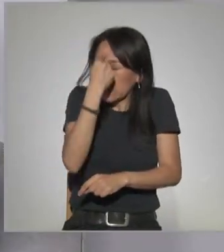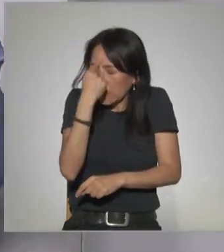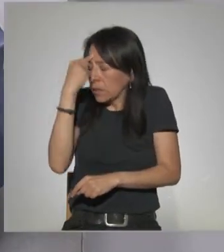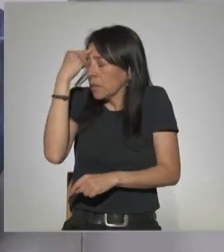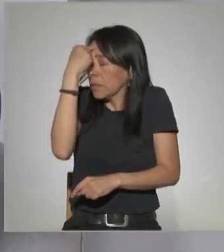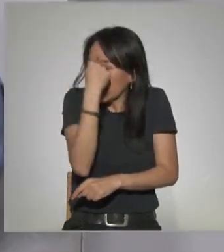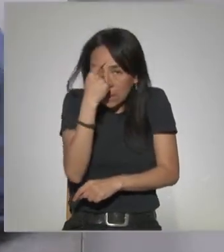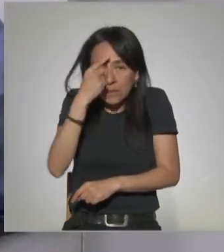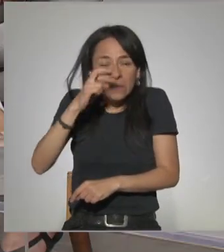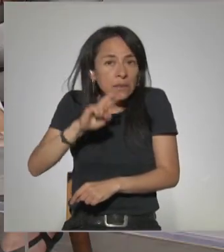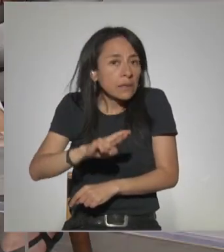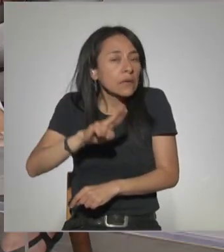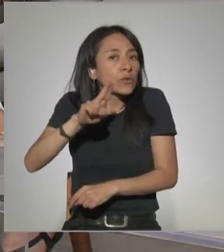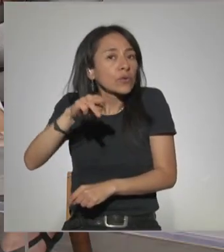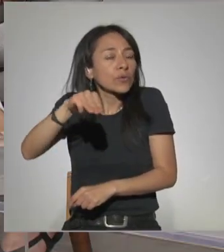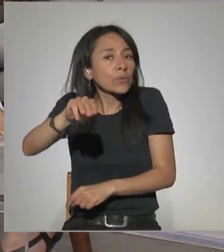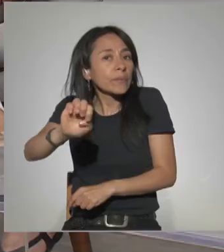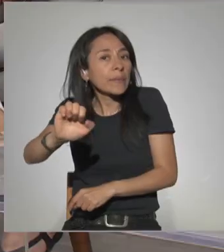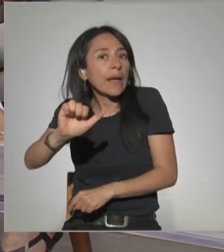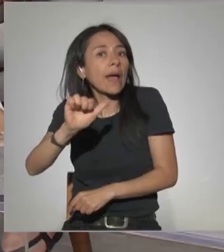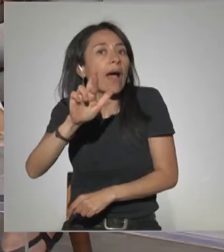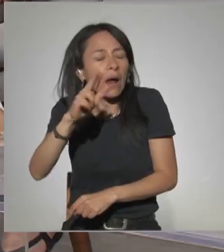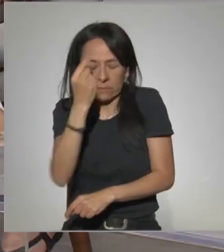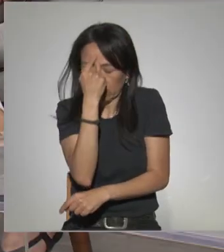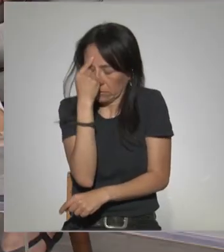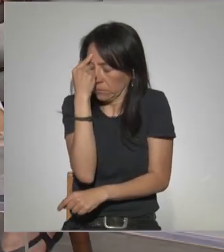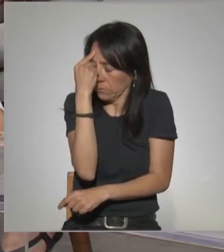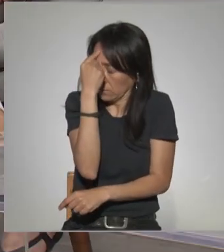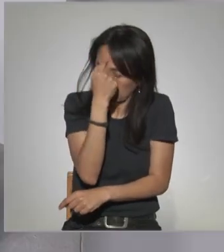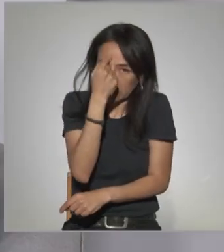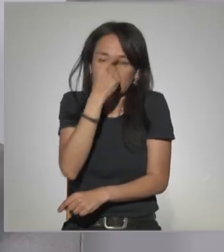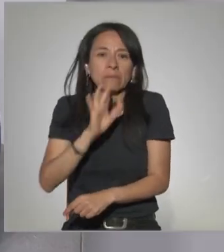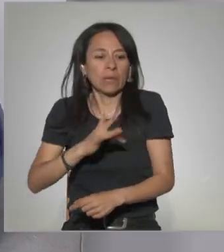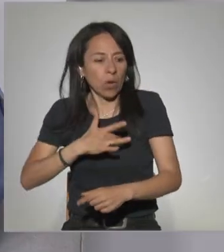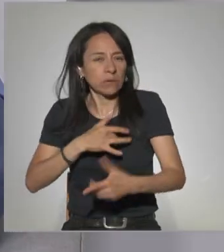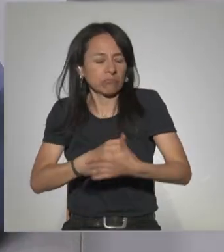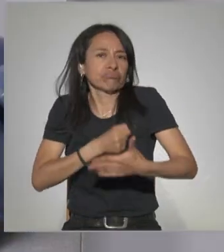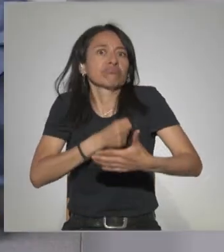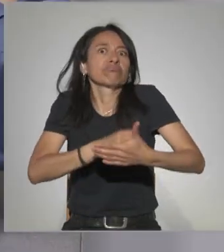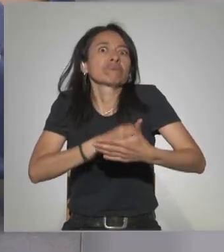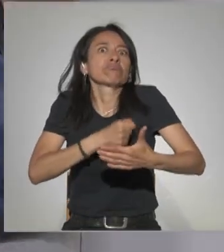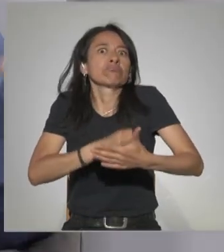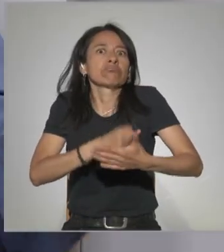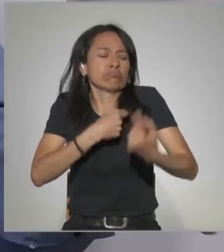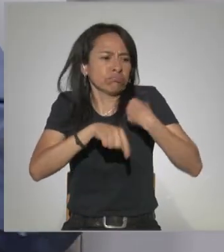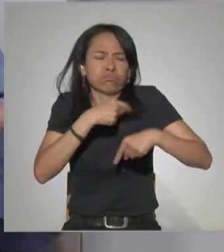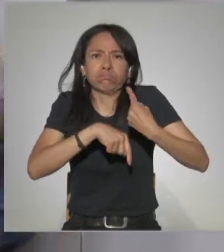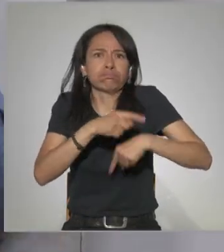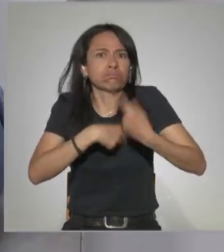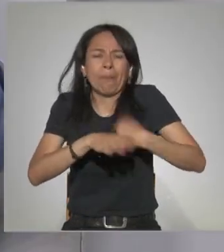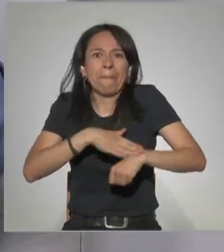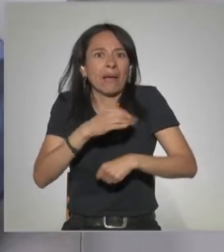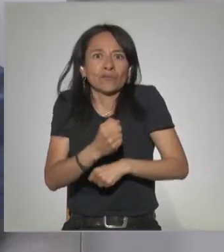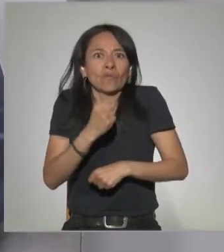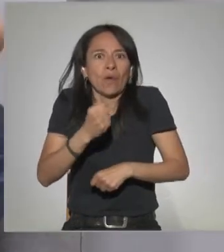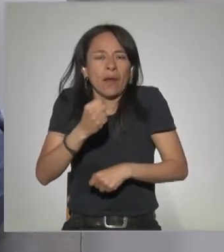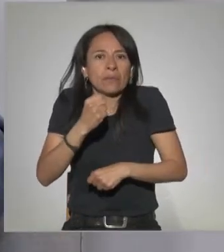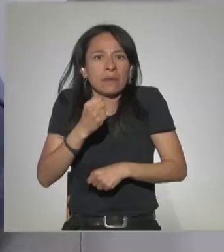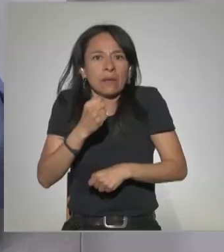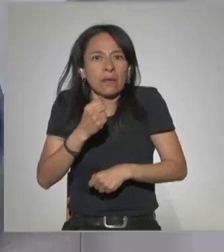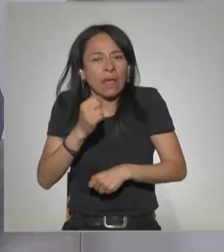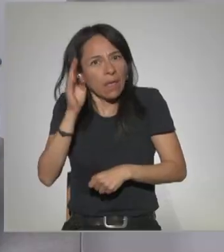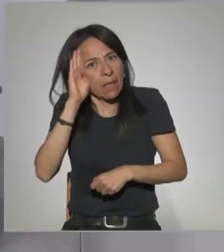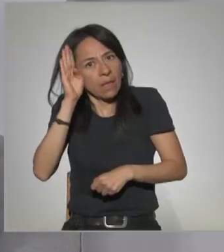estás manteniendo el corazón bombeando más de lo necesario, ¿no? Y buscar alguna manera de